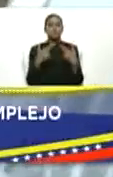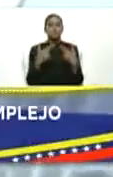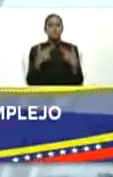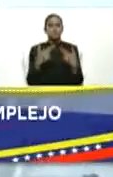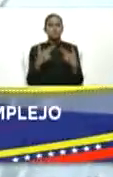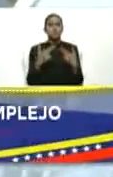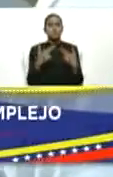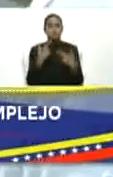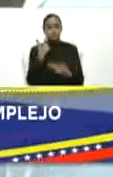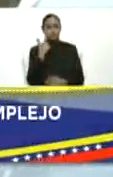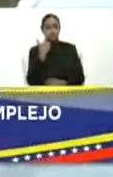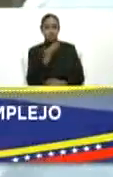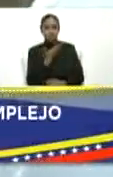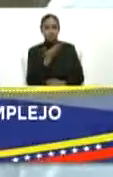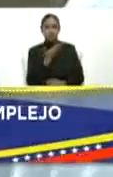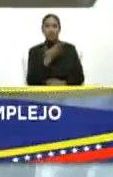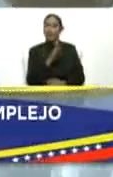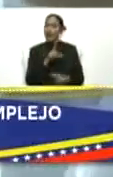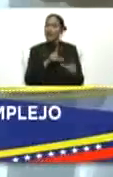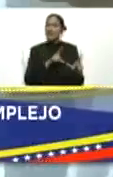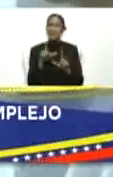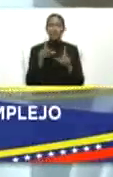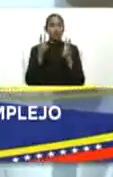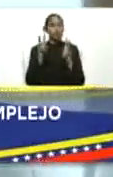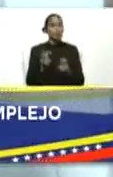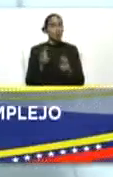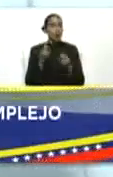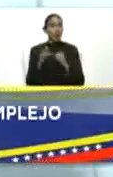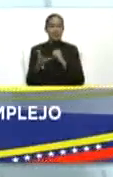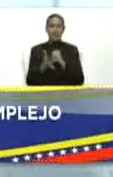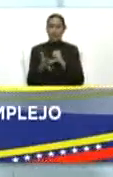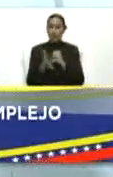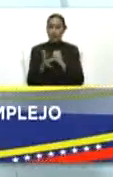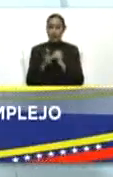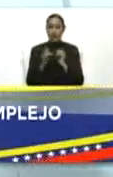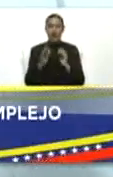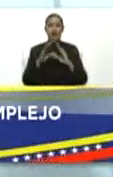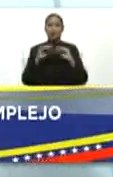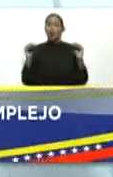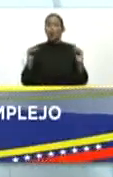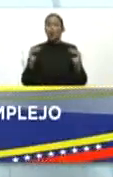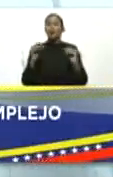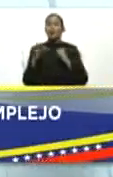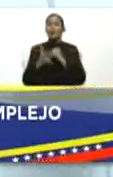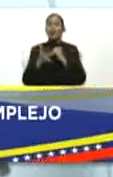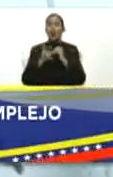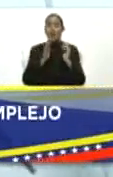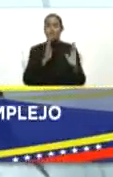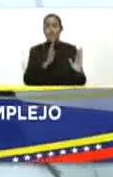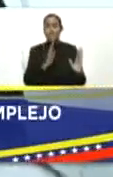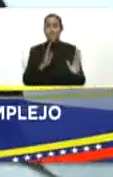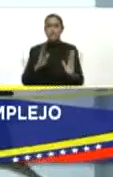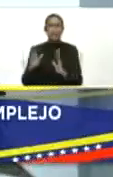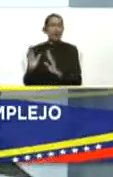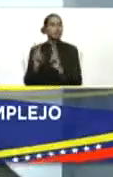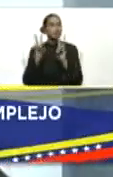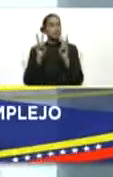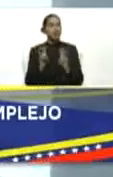su ventanilla equipos, ya. Equipos completamente y absolutamente modernos y, como usted dice, de la paca.